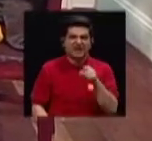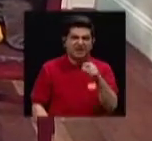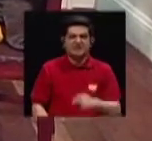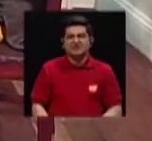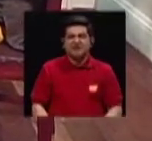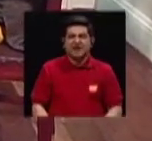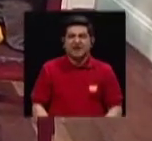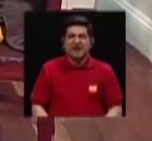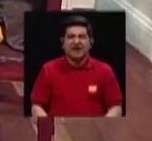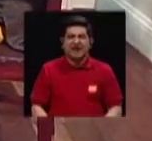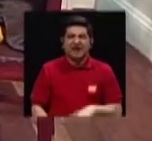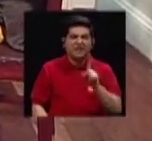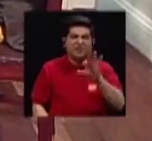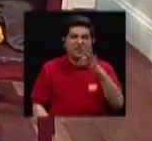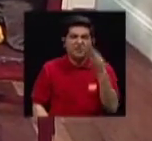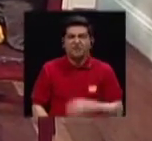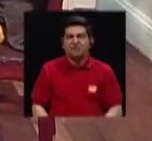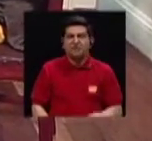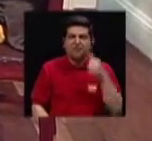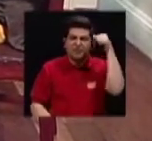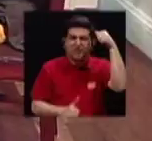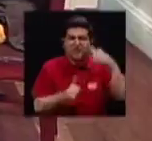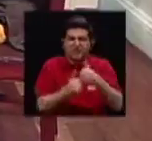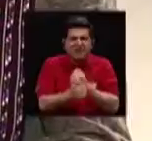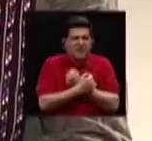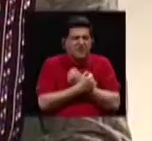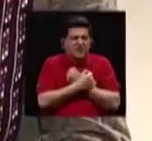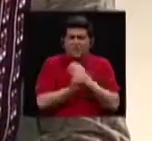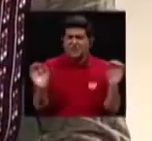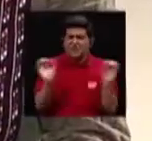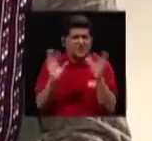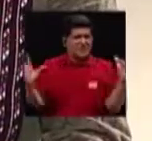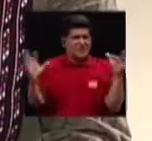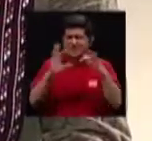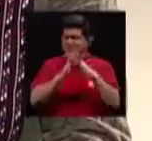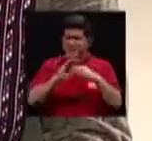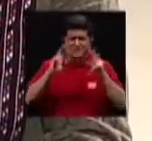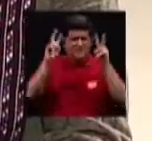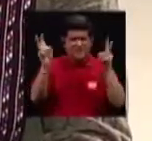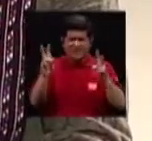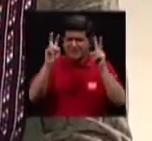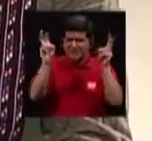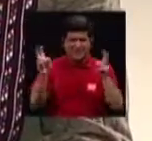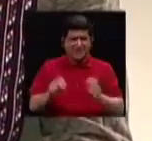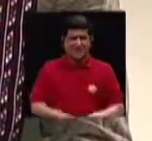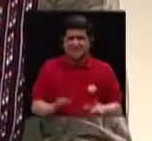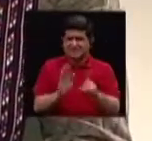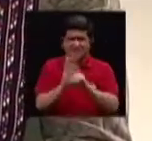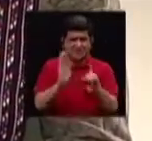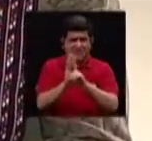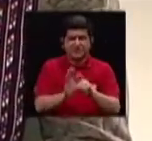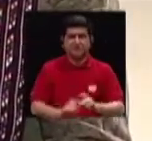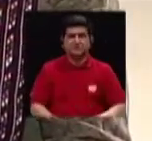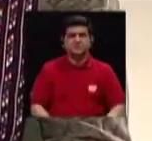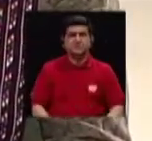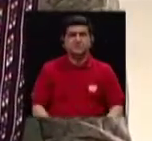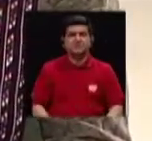anecdotario amoroso que no, ajá, tiene nada que ver con el tema de un derecho.